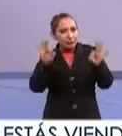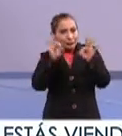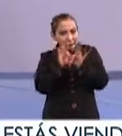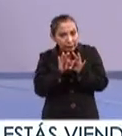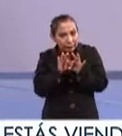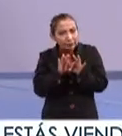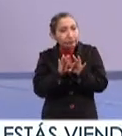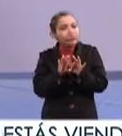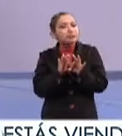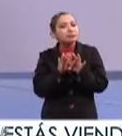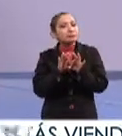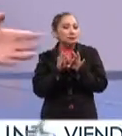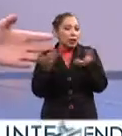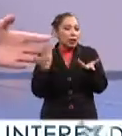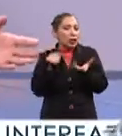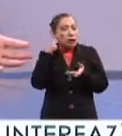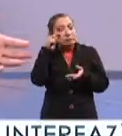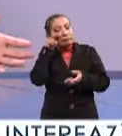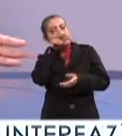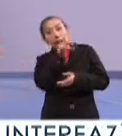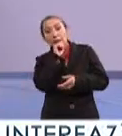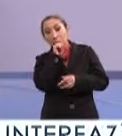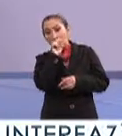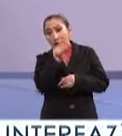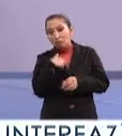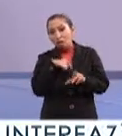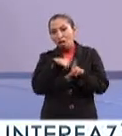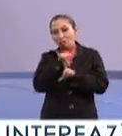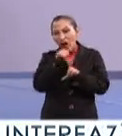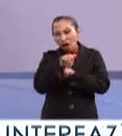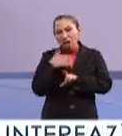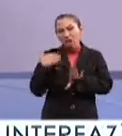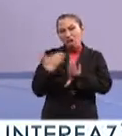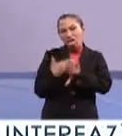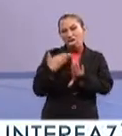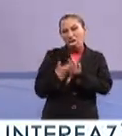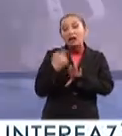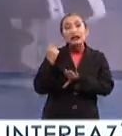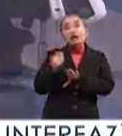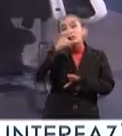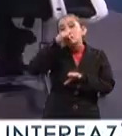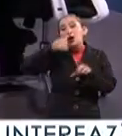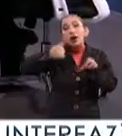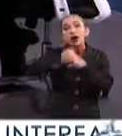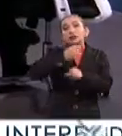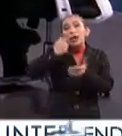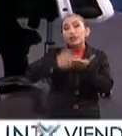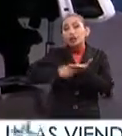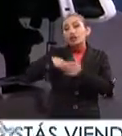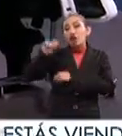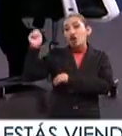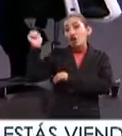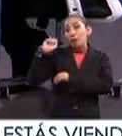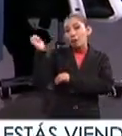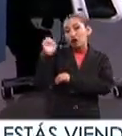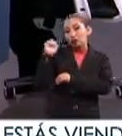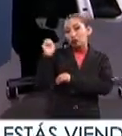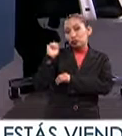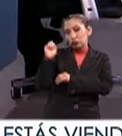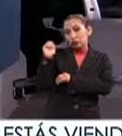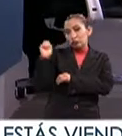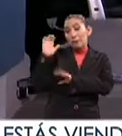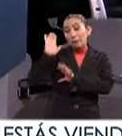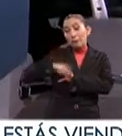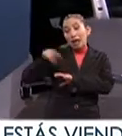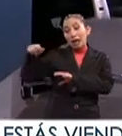importante que pues se considera también parte del bullying, del acoso, que es la violencia que existe en los noviazgos,